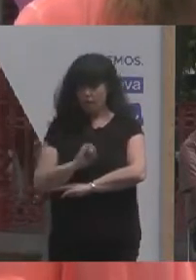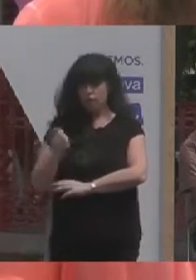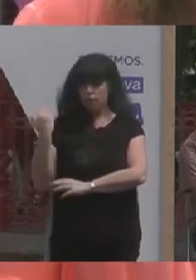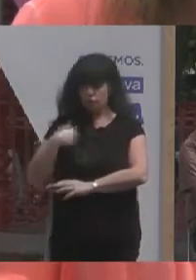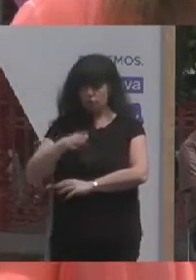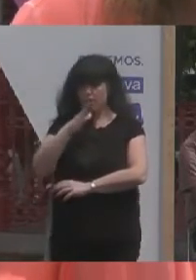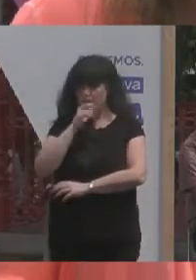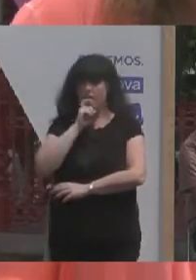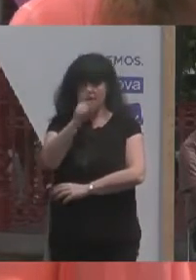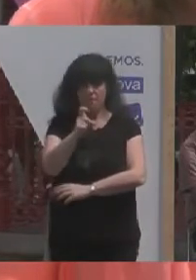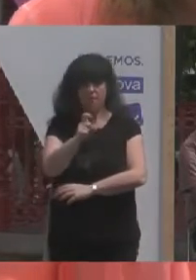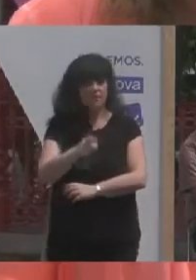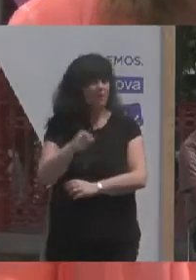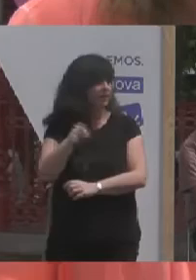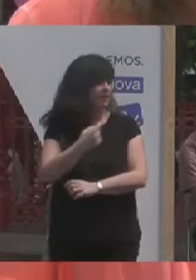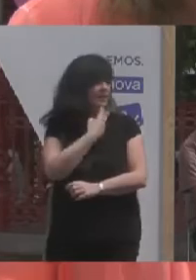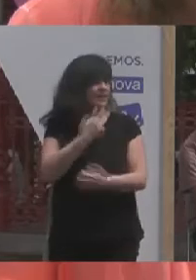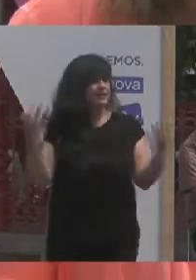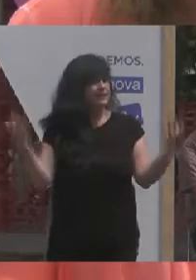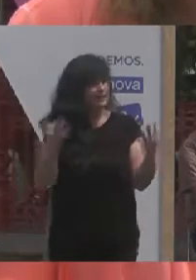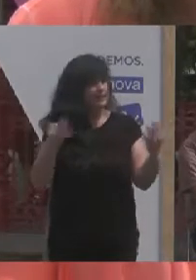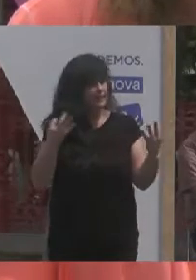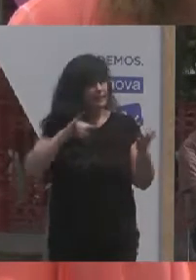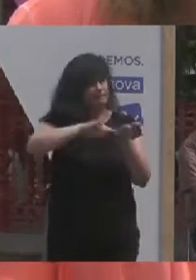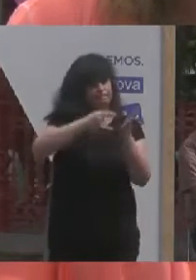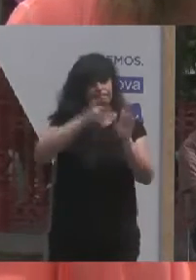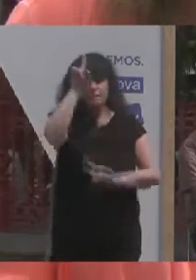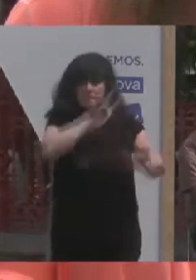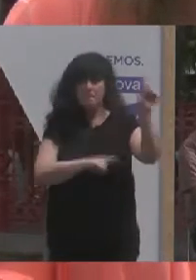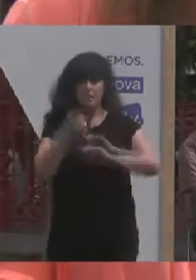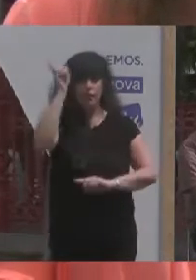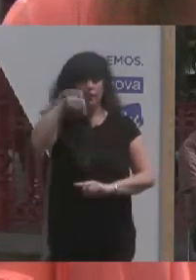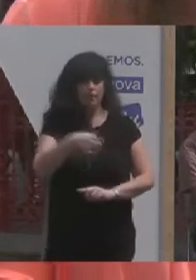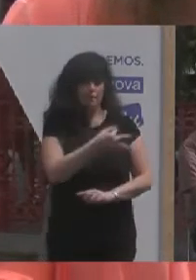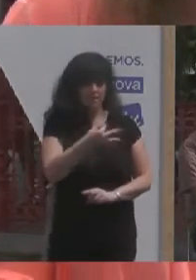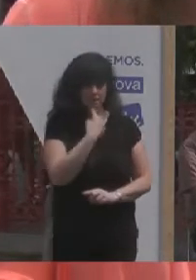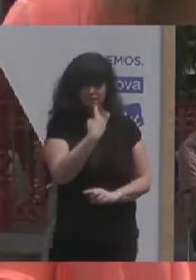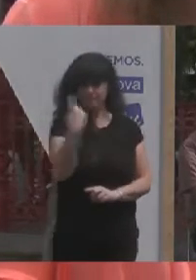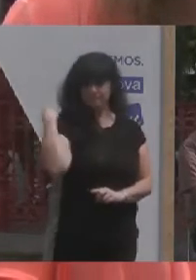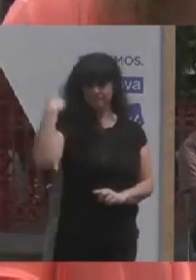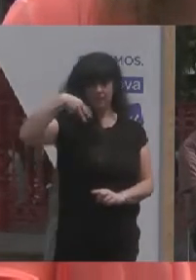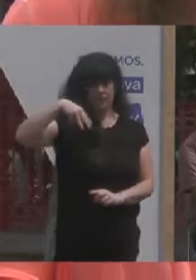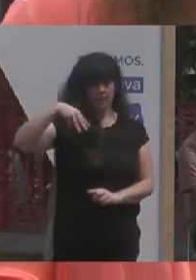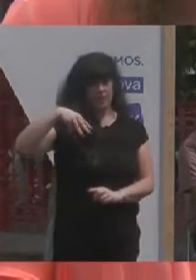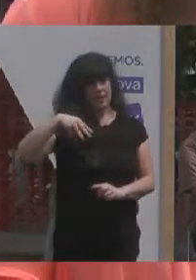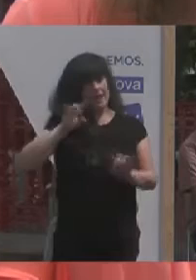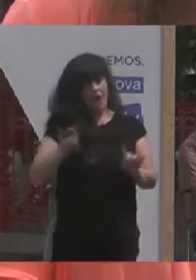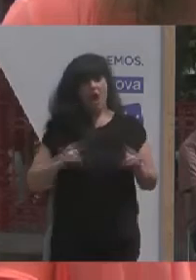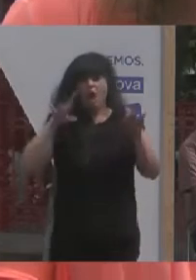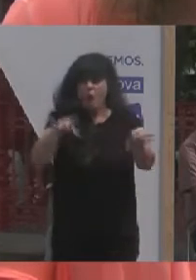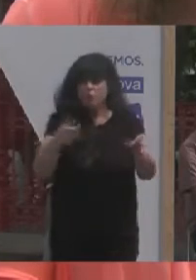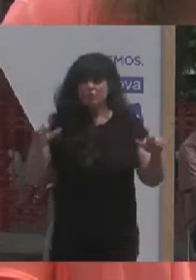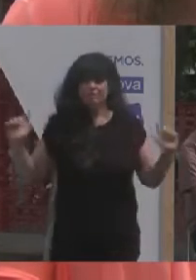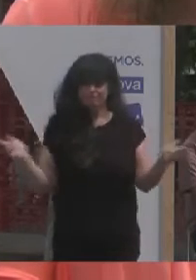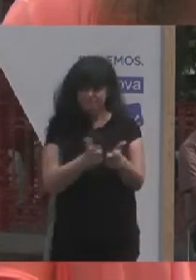sobre o peligro da continuidade deste sistema. O ano pasado, unha reunión en Melbourne, fixeron un análisis e comprobaron que